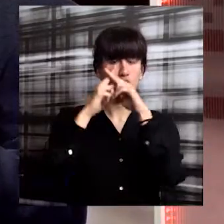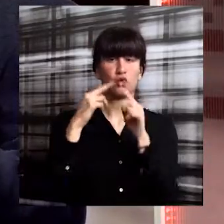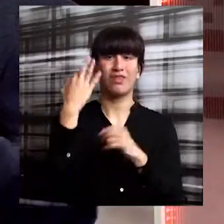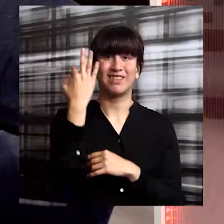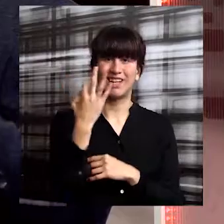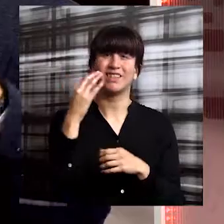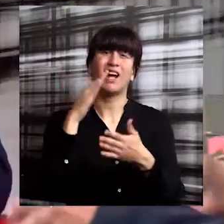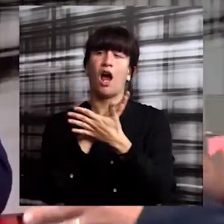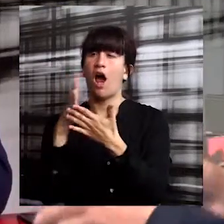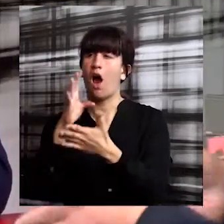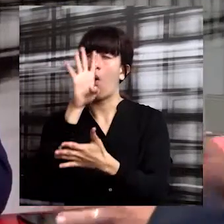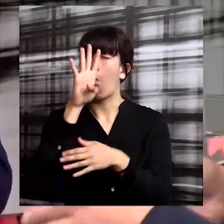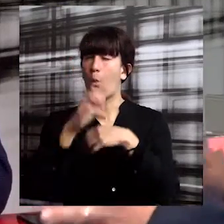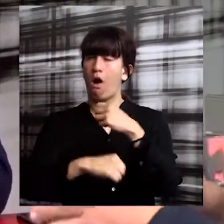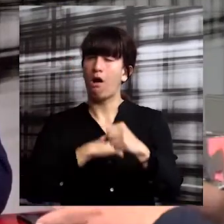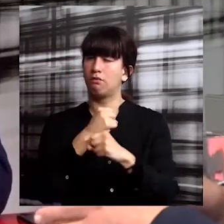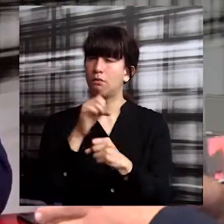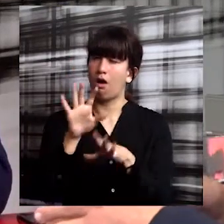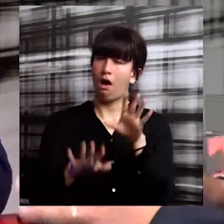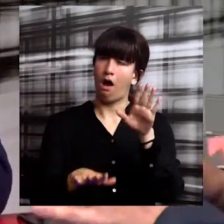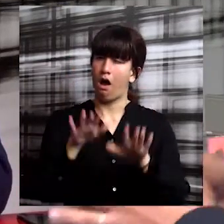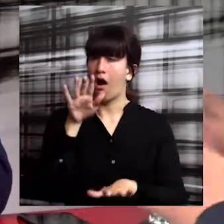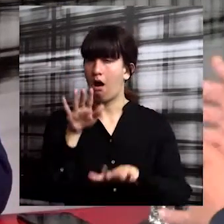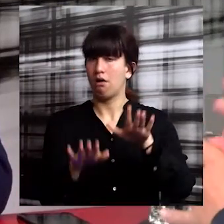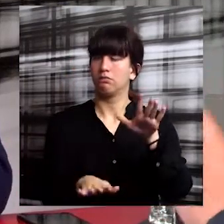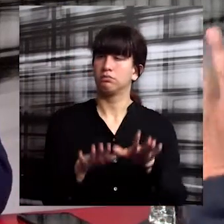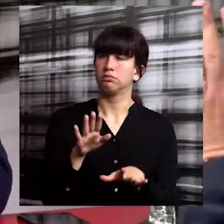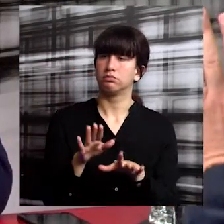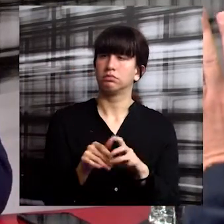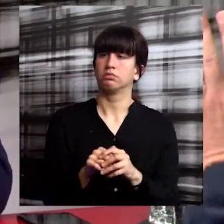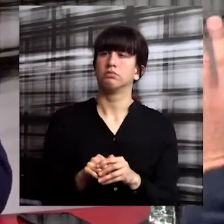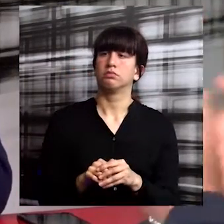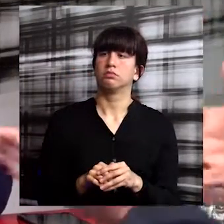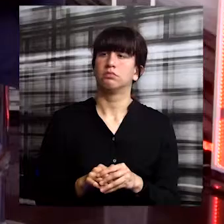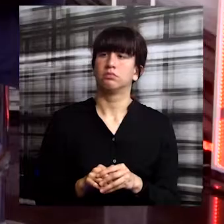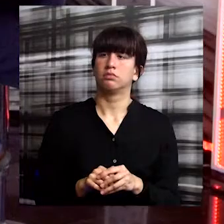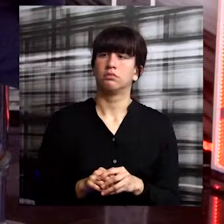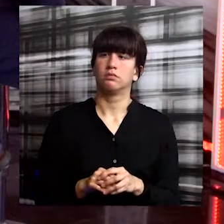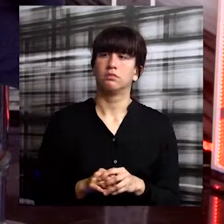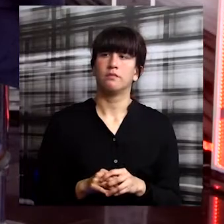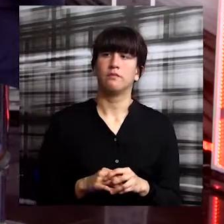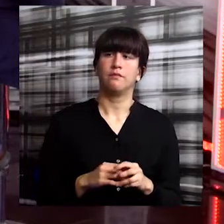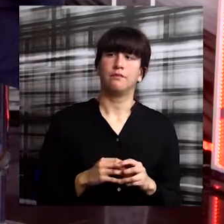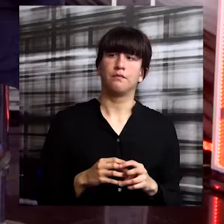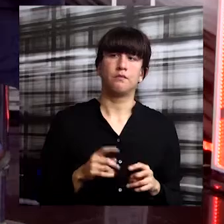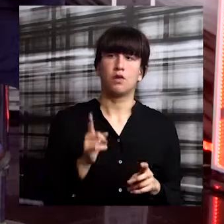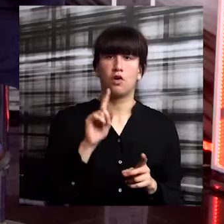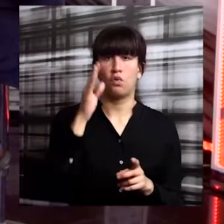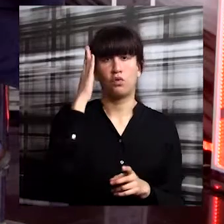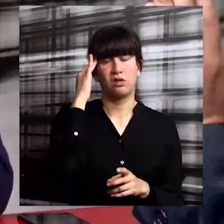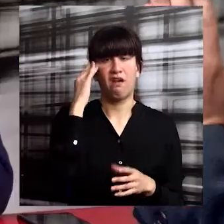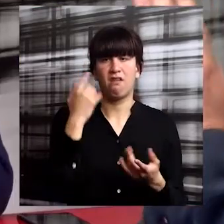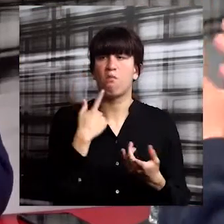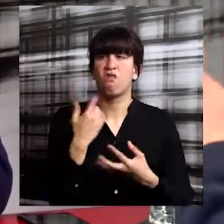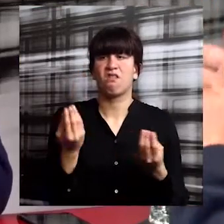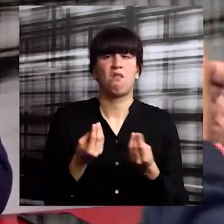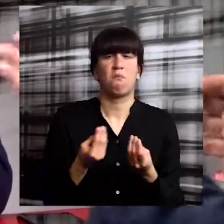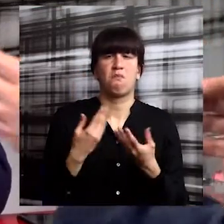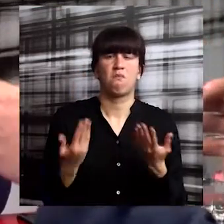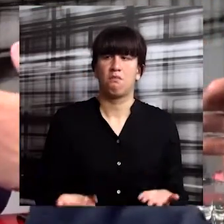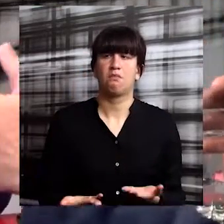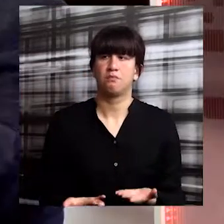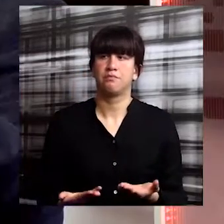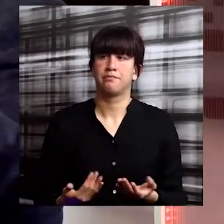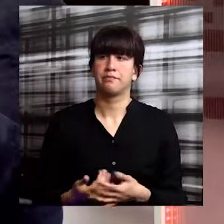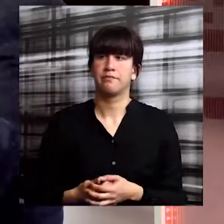de cruceros si es que se aprobara el proyecto hoy en 3 o 4 años todavía. Entonces, ¿qué se hace mientras tanto? O sea, ¿qué se le dice a esa